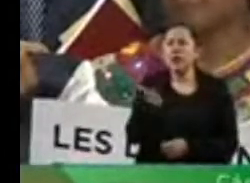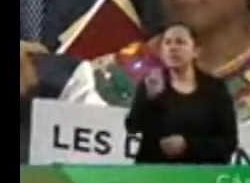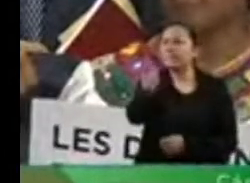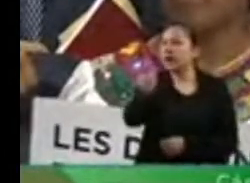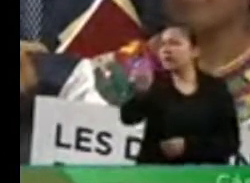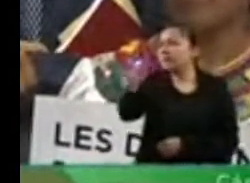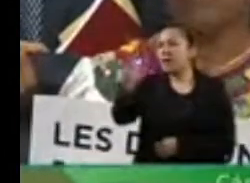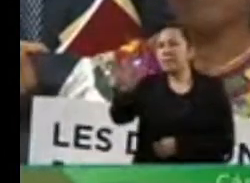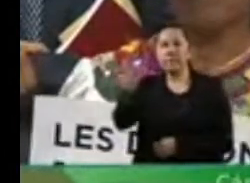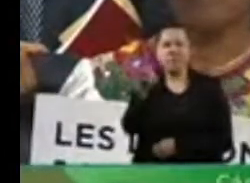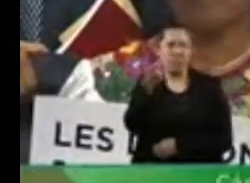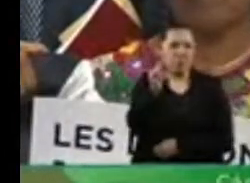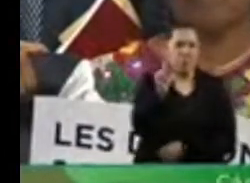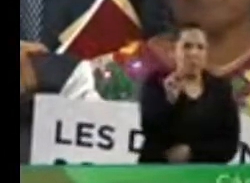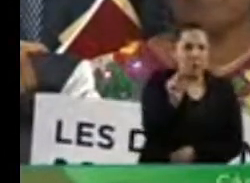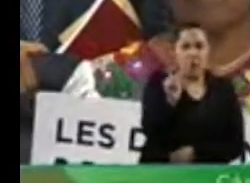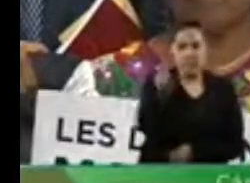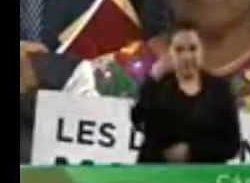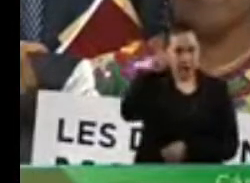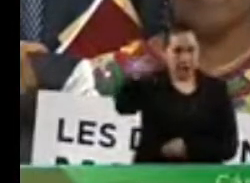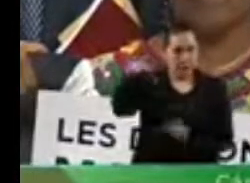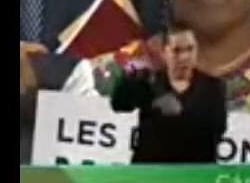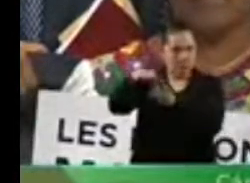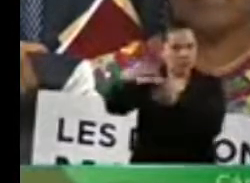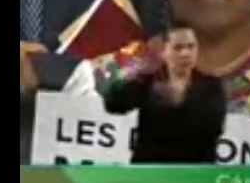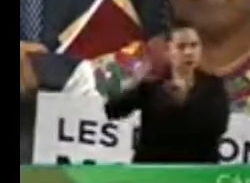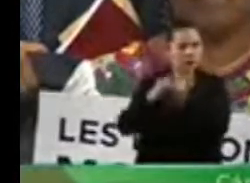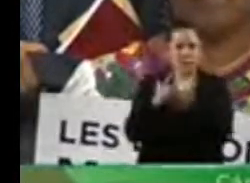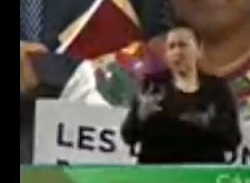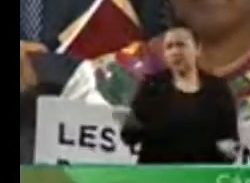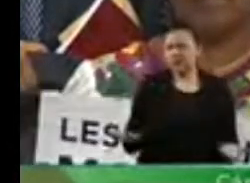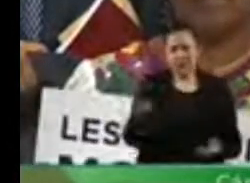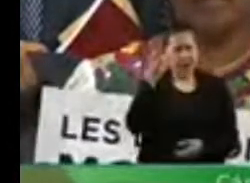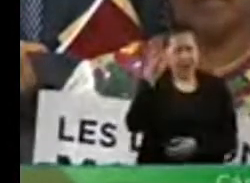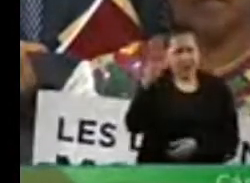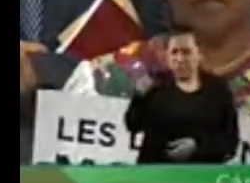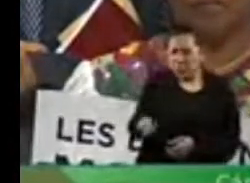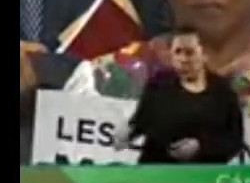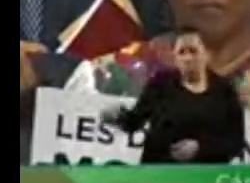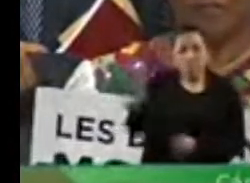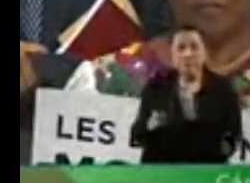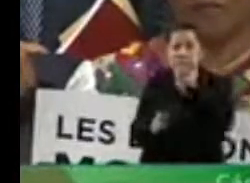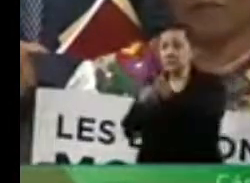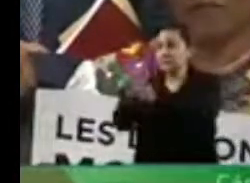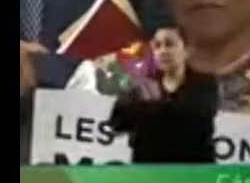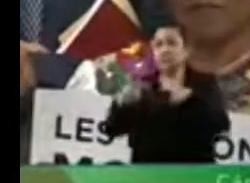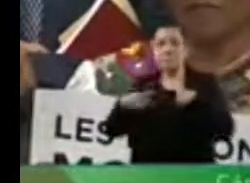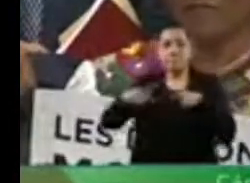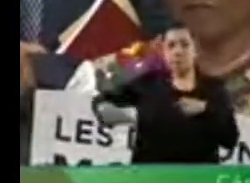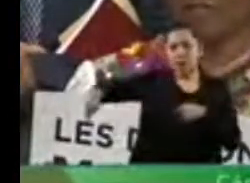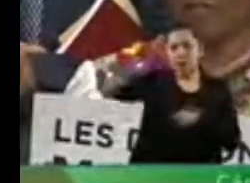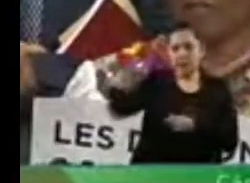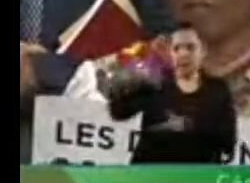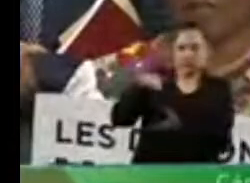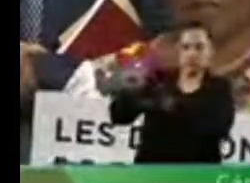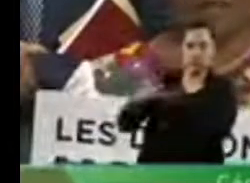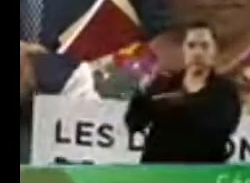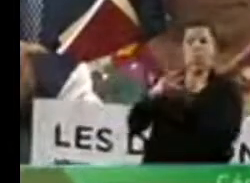para comprar su voto, de la misma manera los oligarcas que hoy están comprando su conciencia los ven